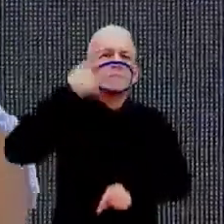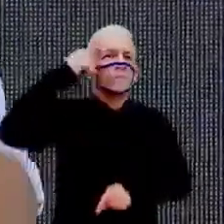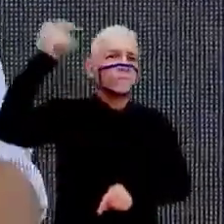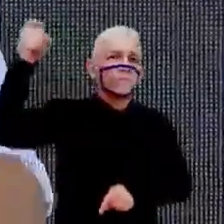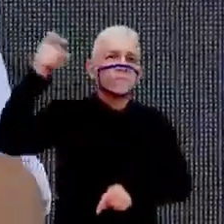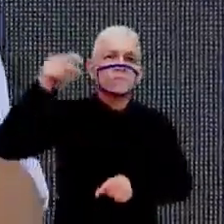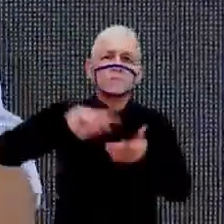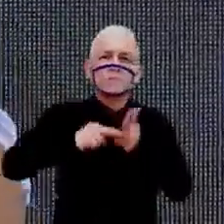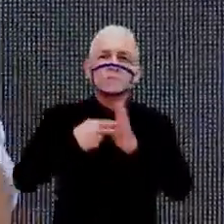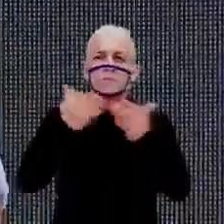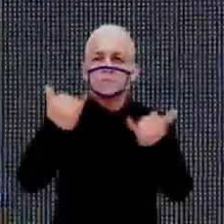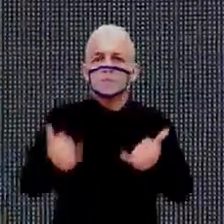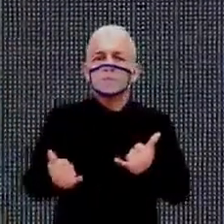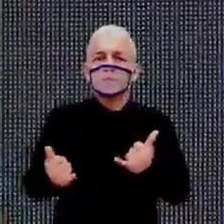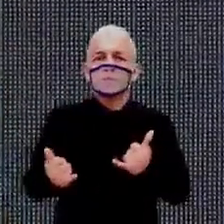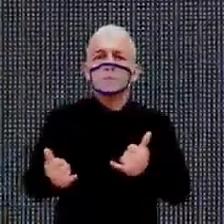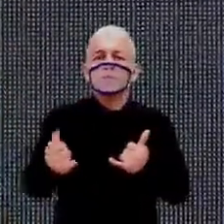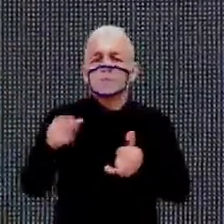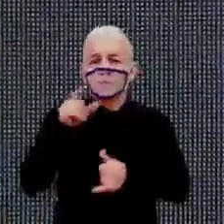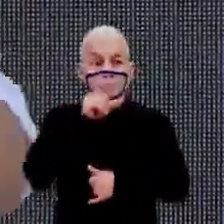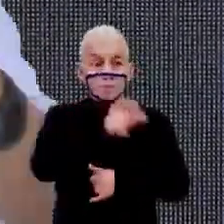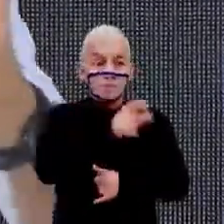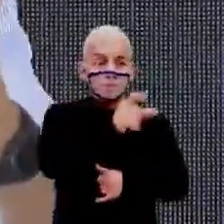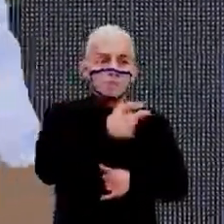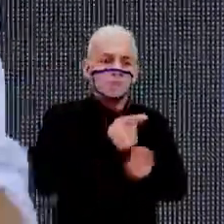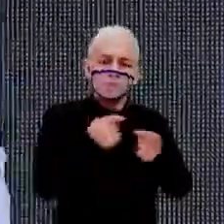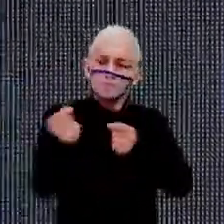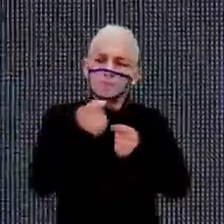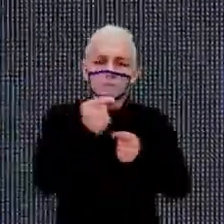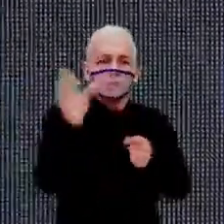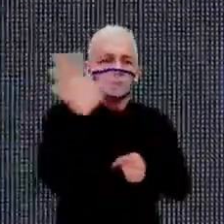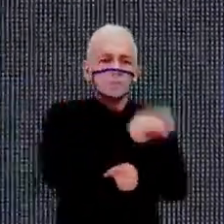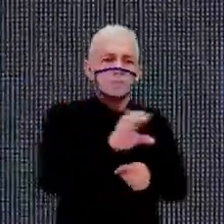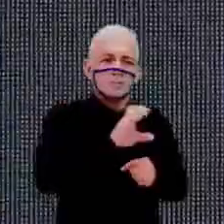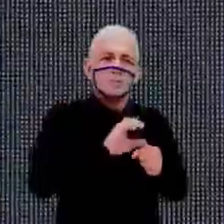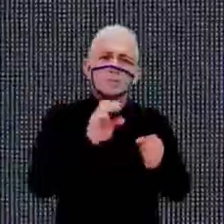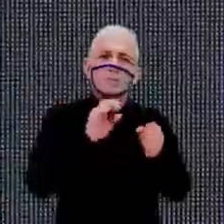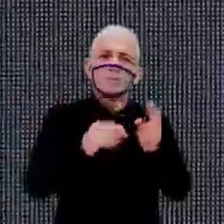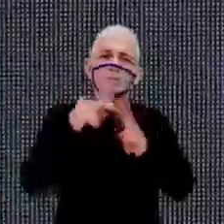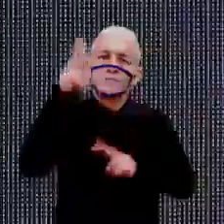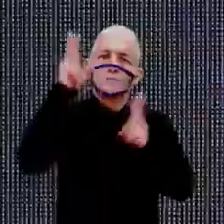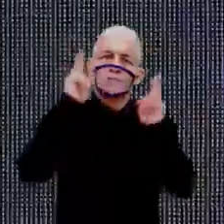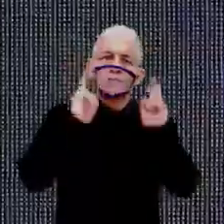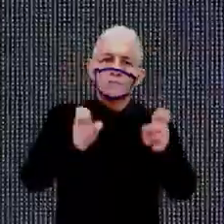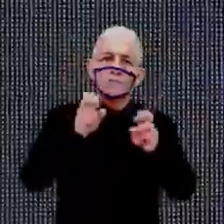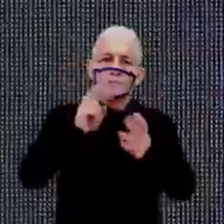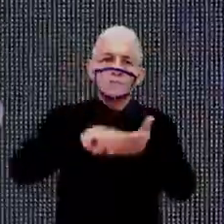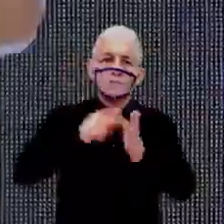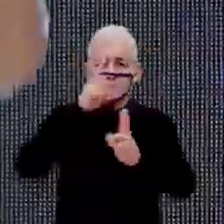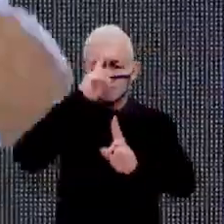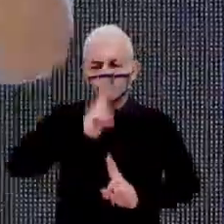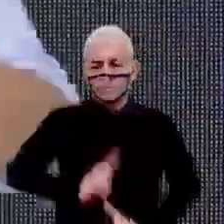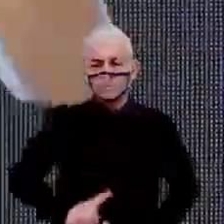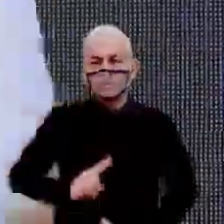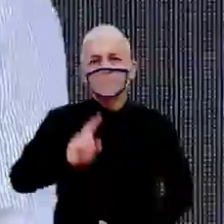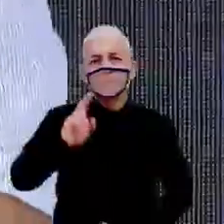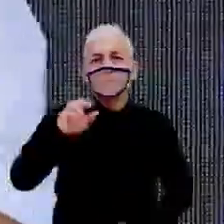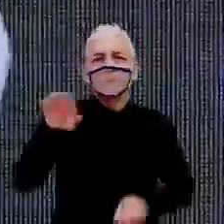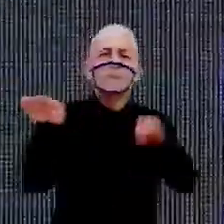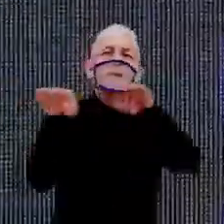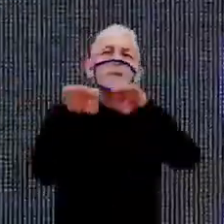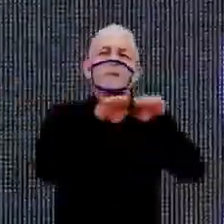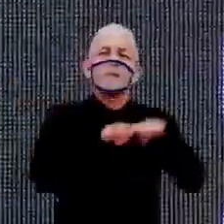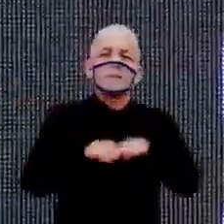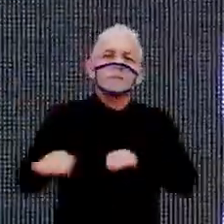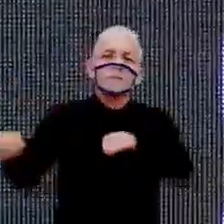cuando lo acercamos, significa que él también vive más cerca de esta ciudad que estamos construyendo. Y eso es dignidad, y eso es equidad.